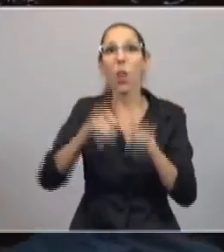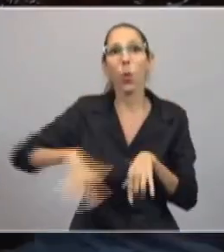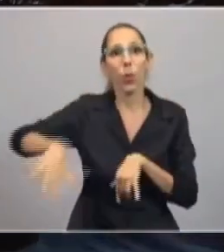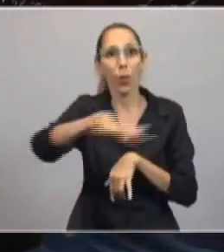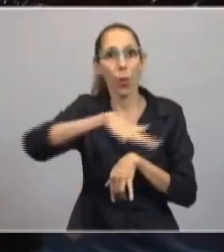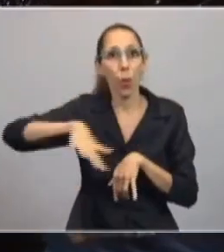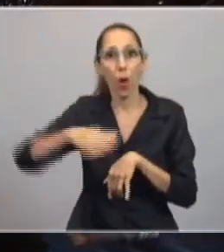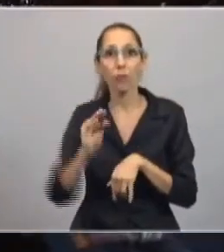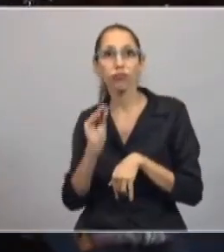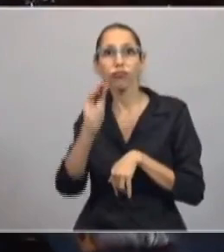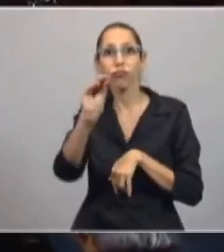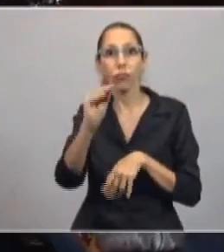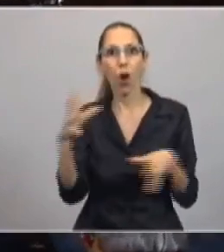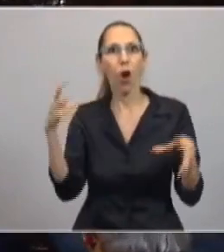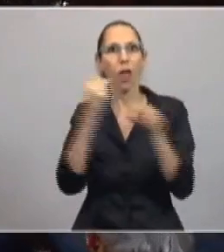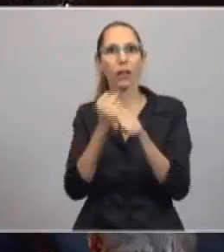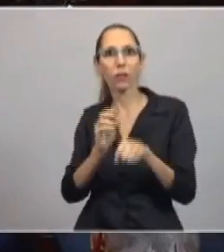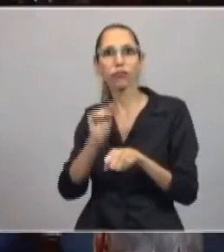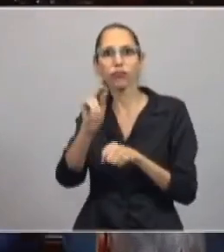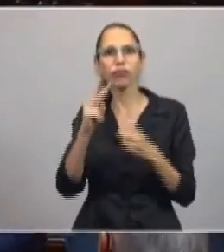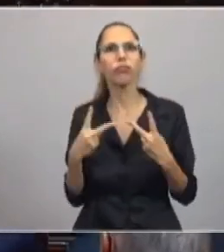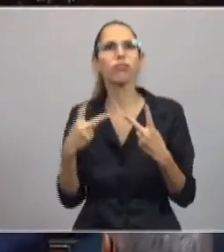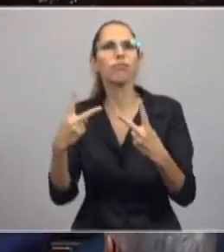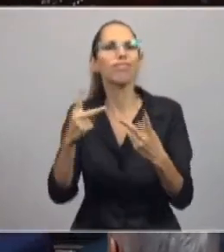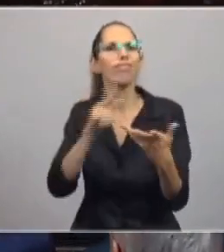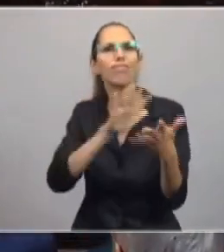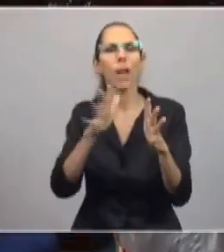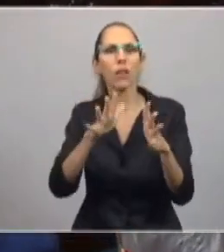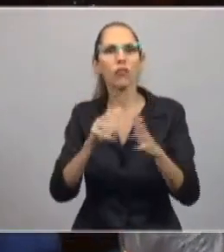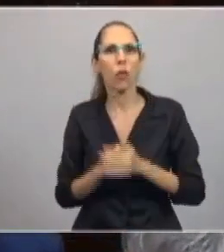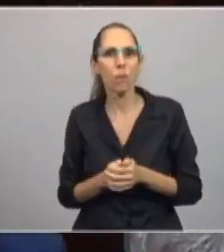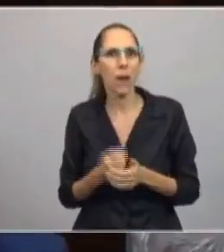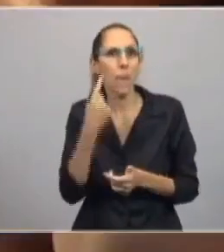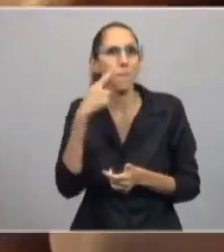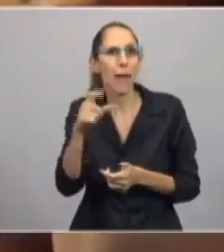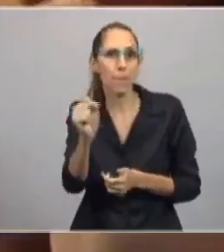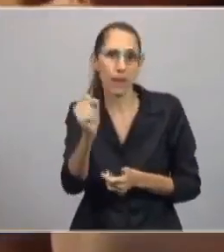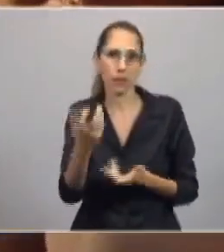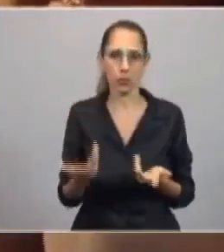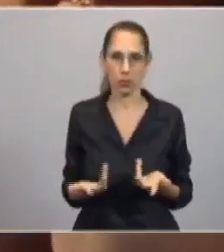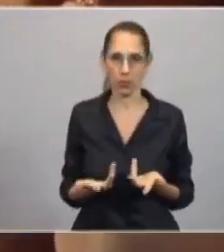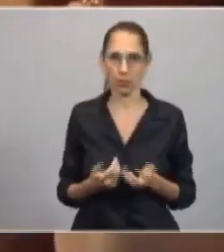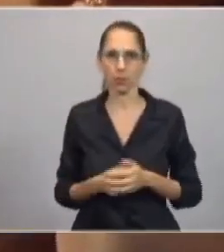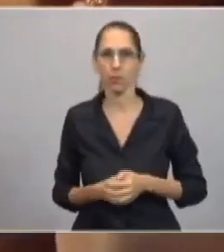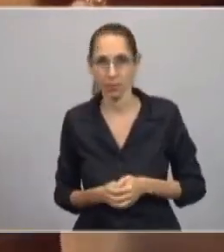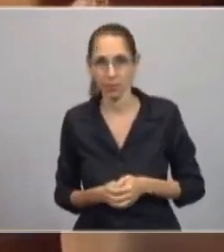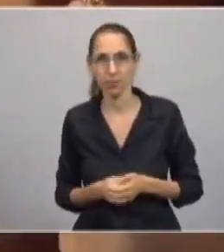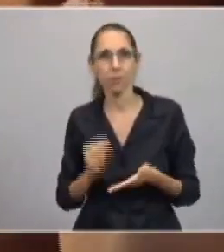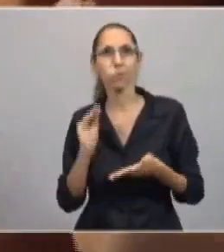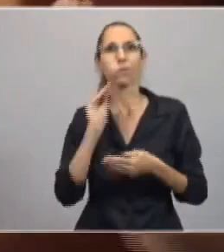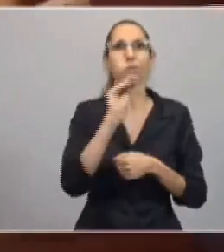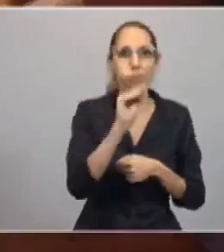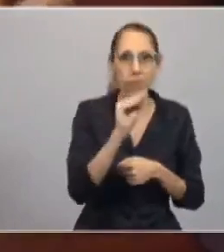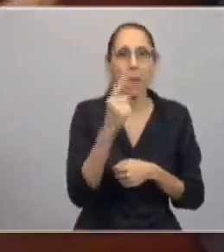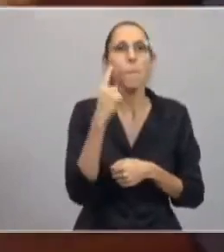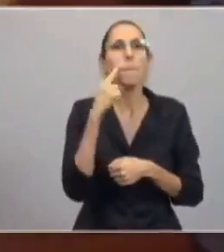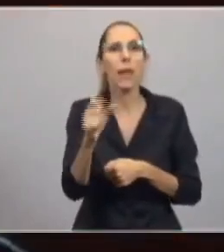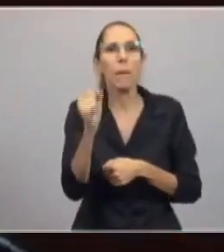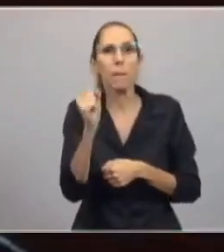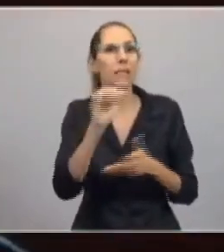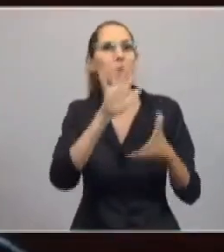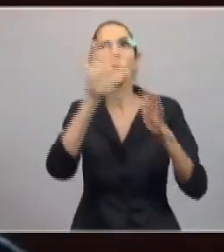colectivo estará cerca o incluso superará los 1.000 pesos. Boleto 1.000 EI en todo el